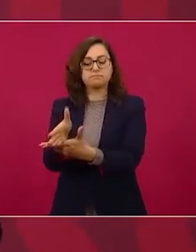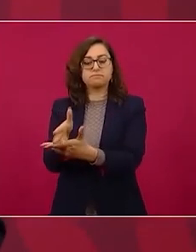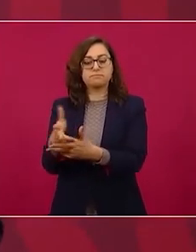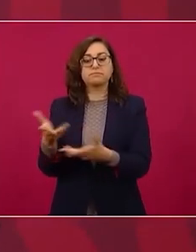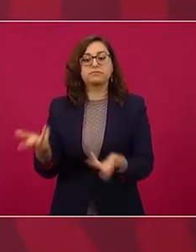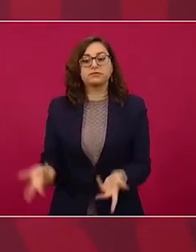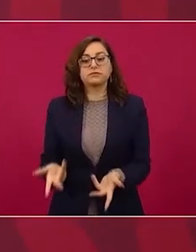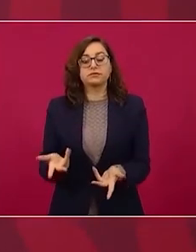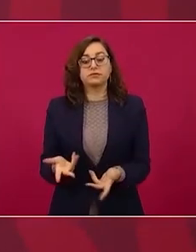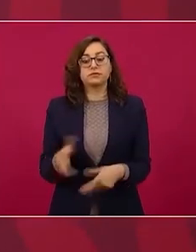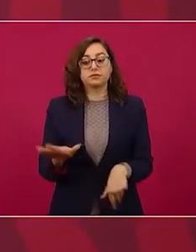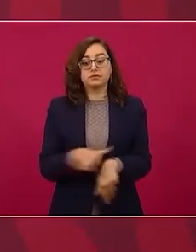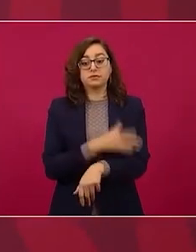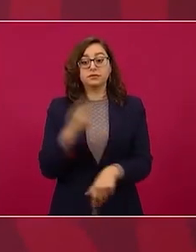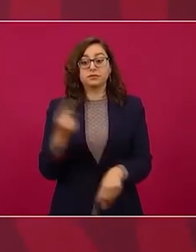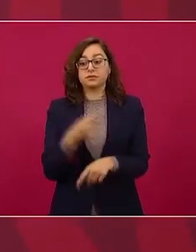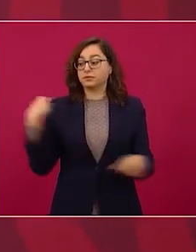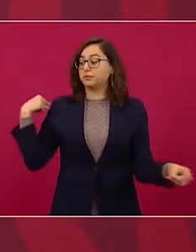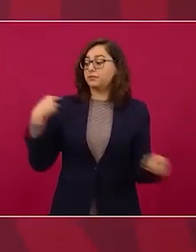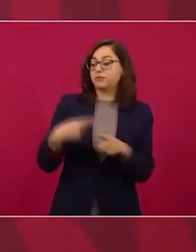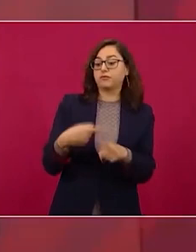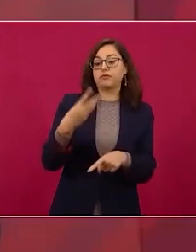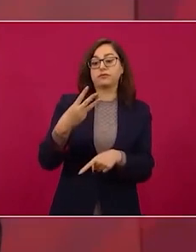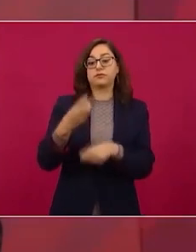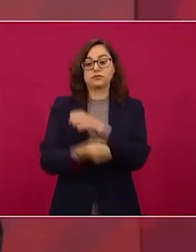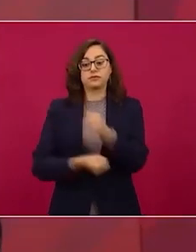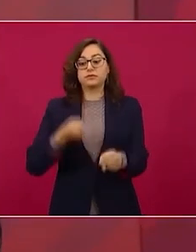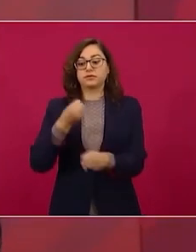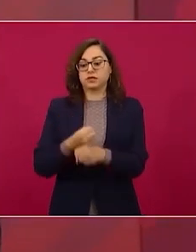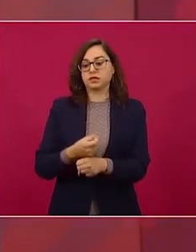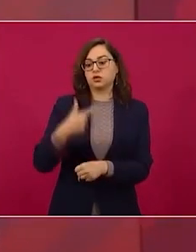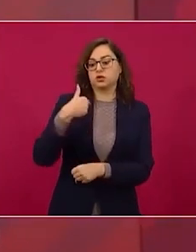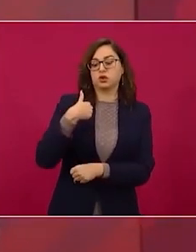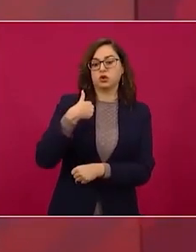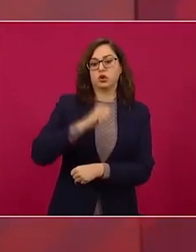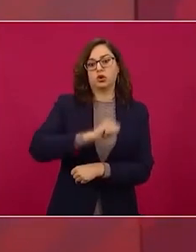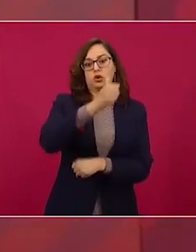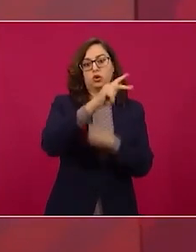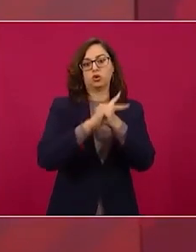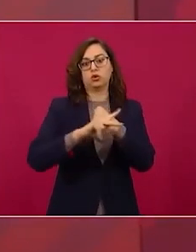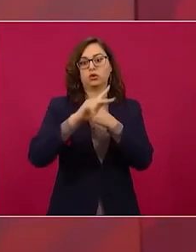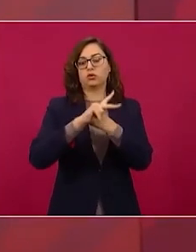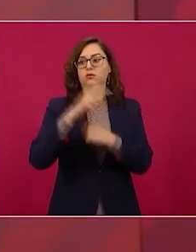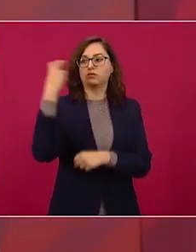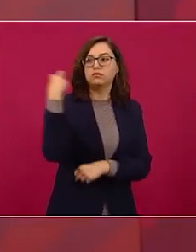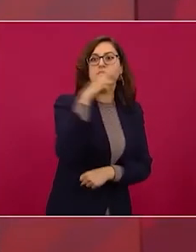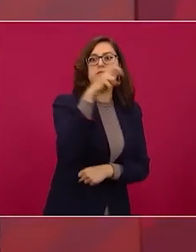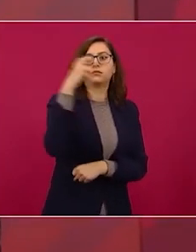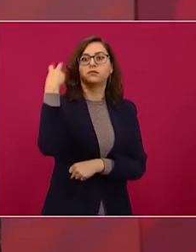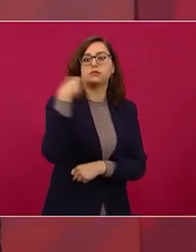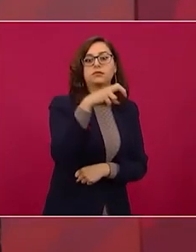salido 3 veces y las 3 a Estados Unidos,